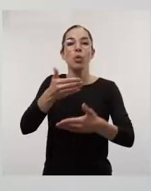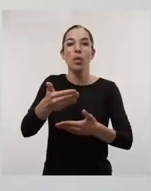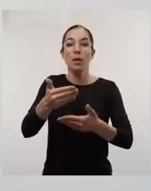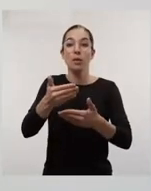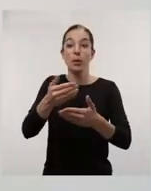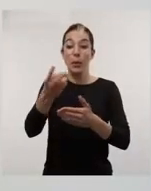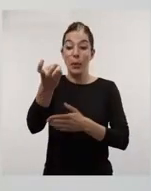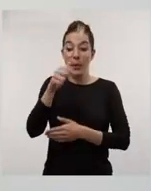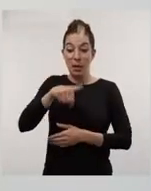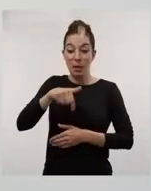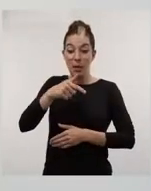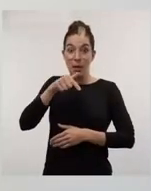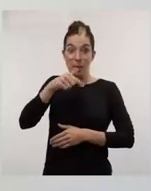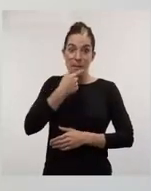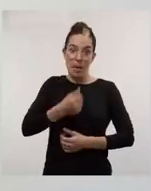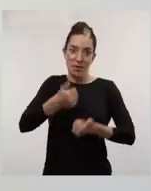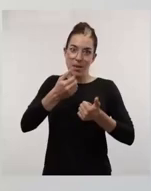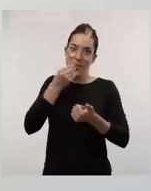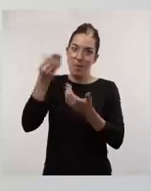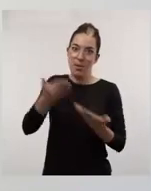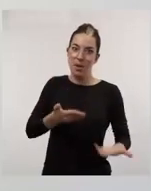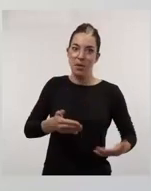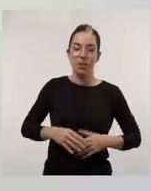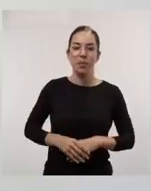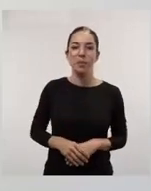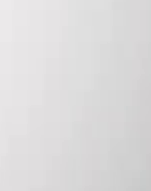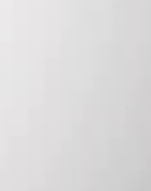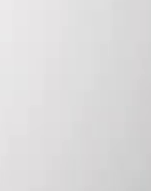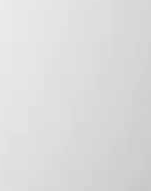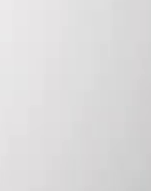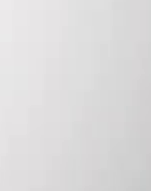proceso de estar aquí mucho más fácil bienvenido